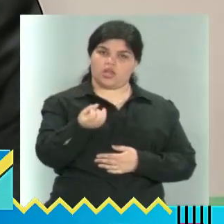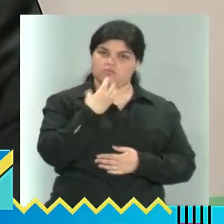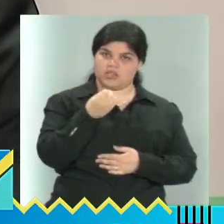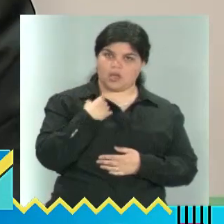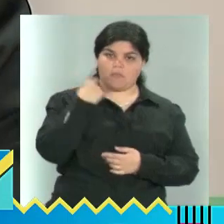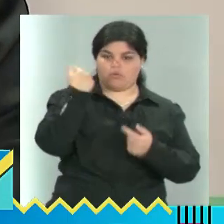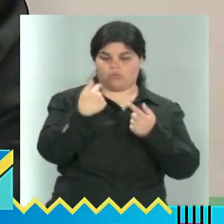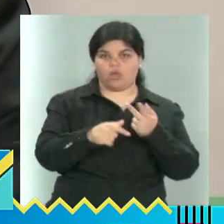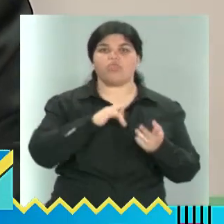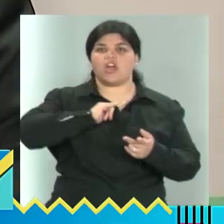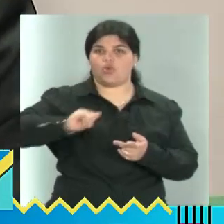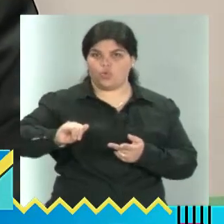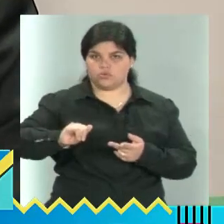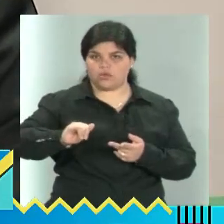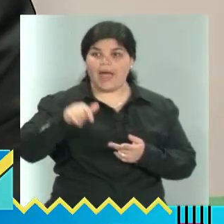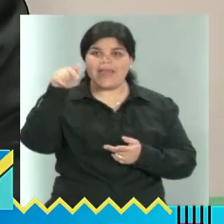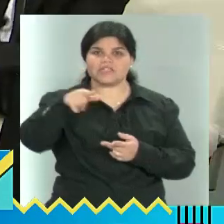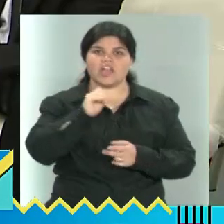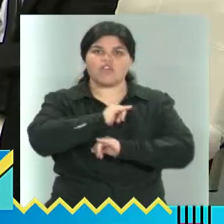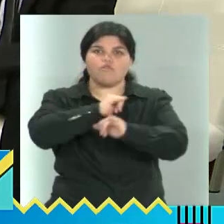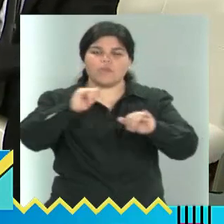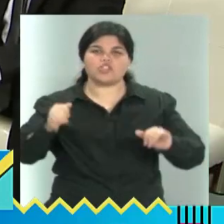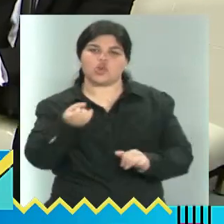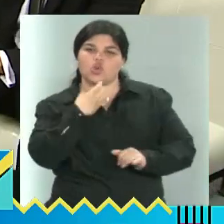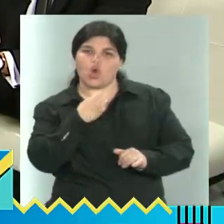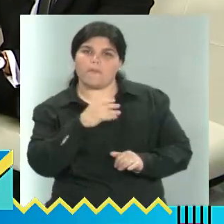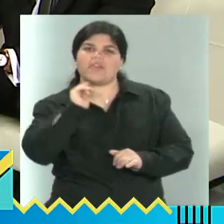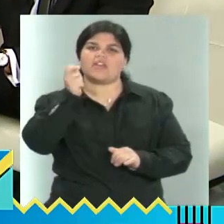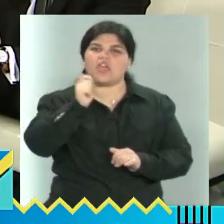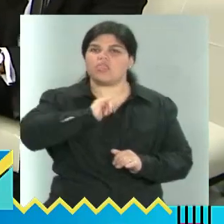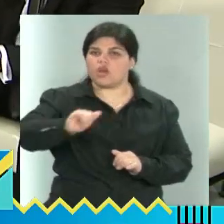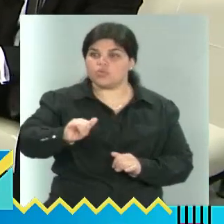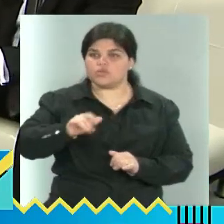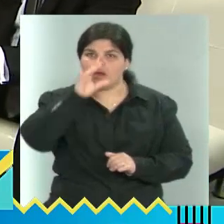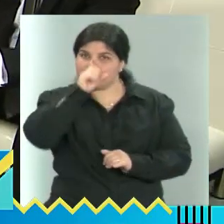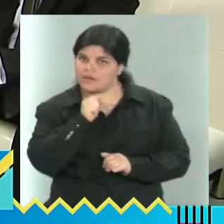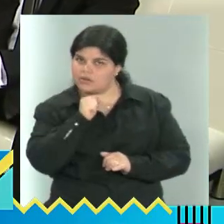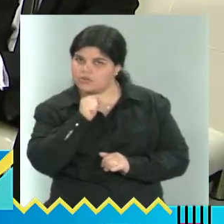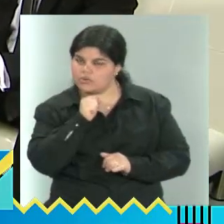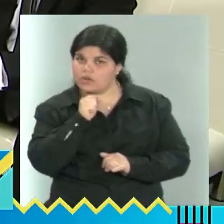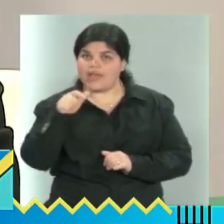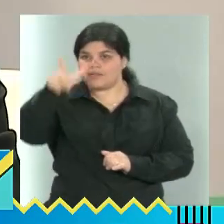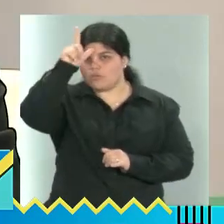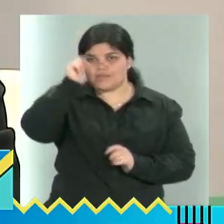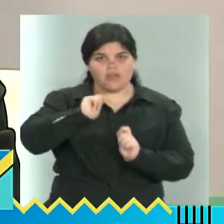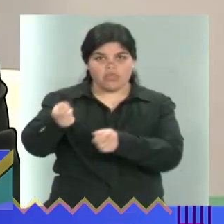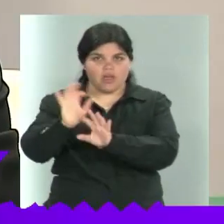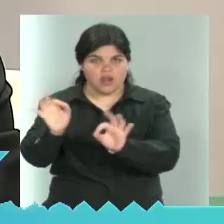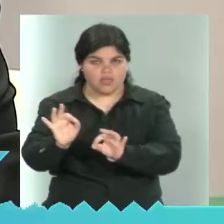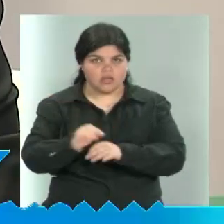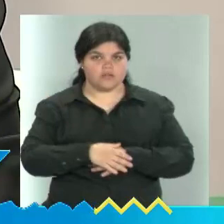esta denuncia, resguardan el ¿No se da a las fuerzas de seguridad? ¿Por qué? Porque generalmente el denunciante tiene